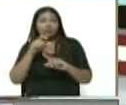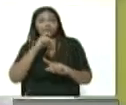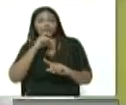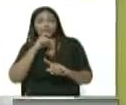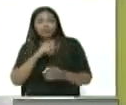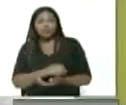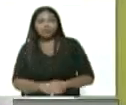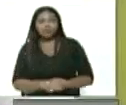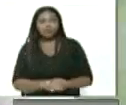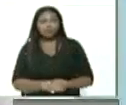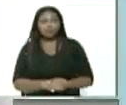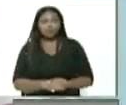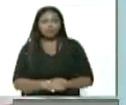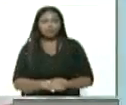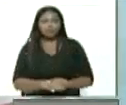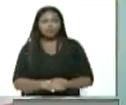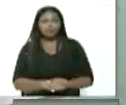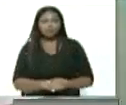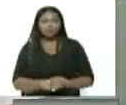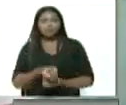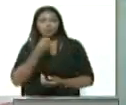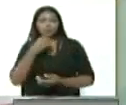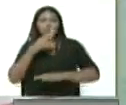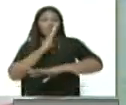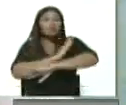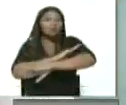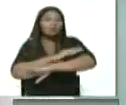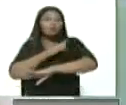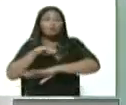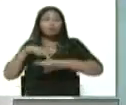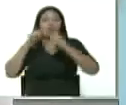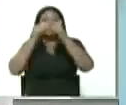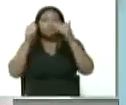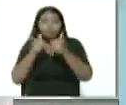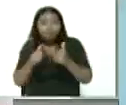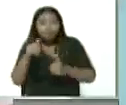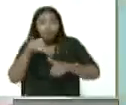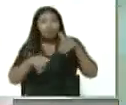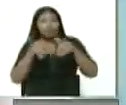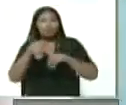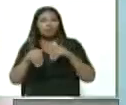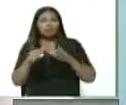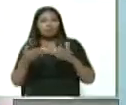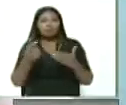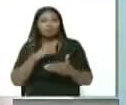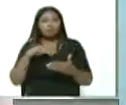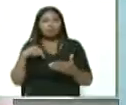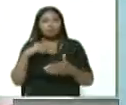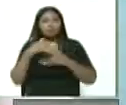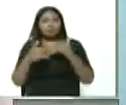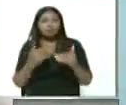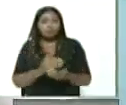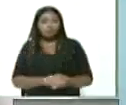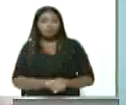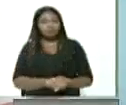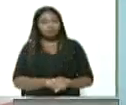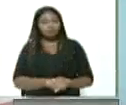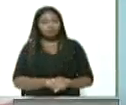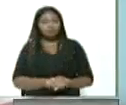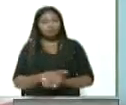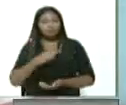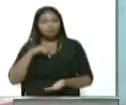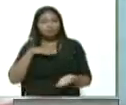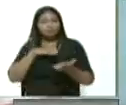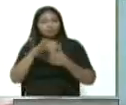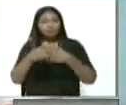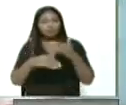la el carácter de nuestro sistema electoral que está automatizado nos puede garantizar